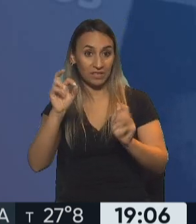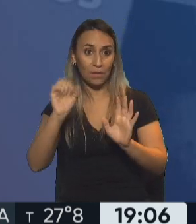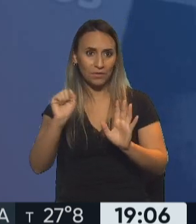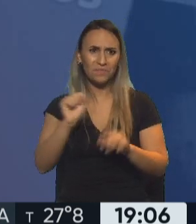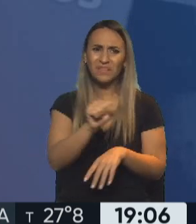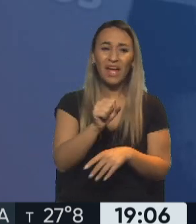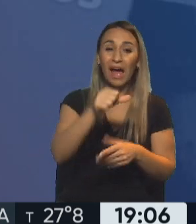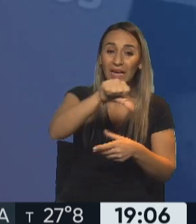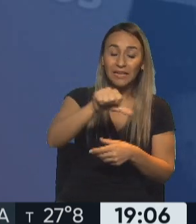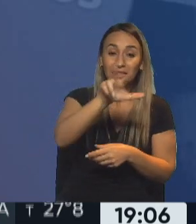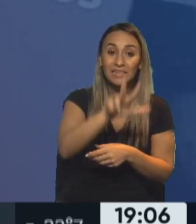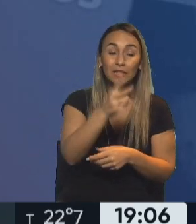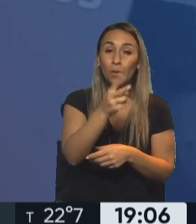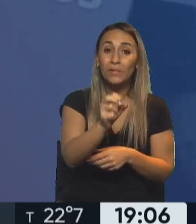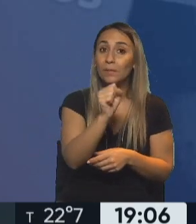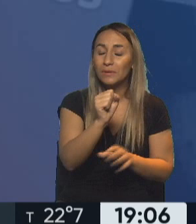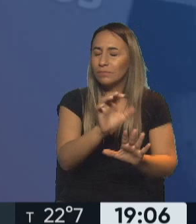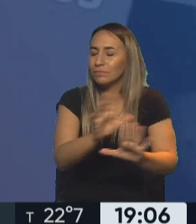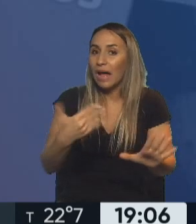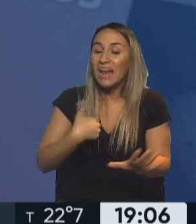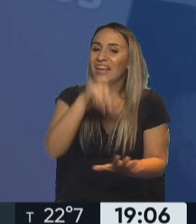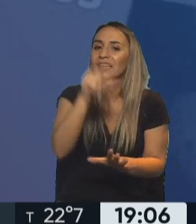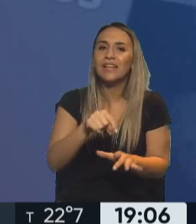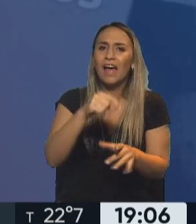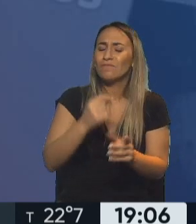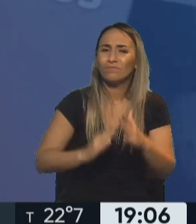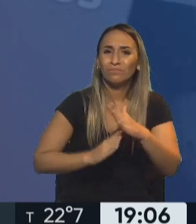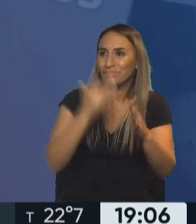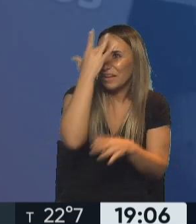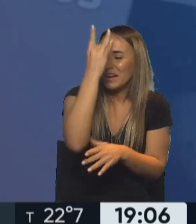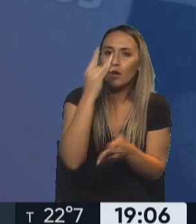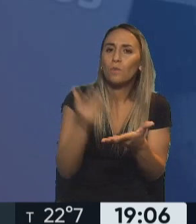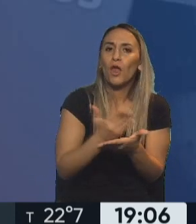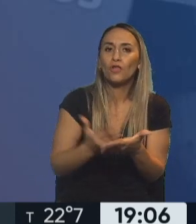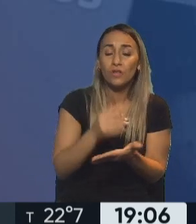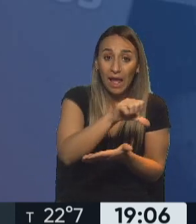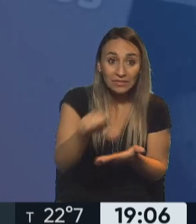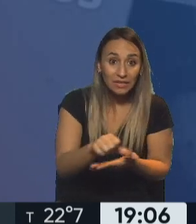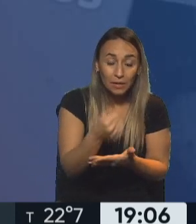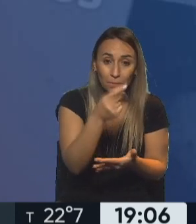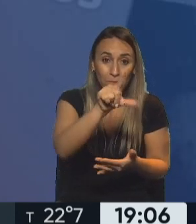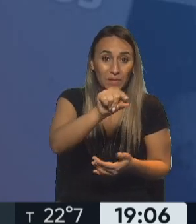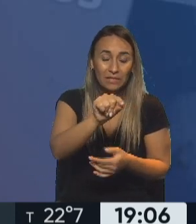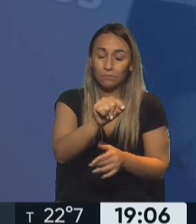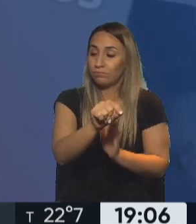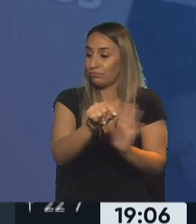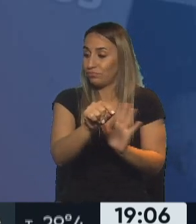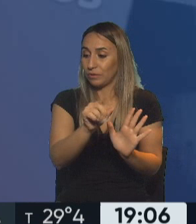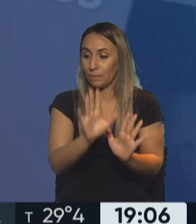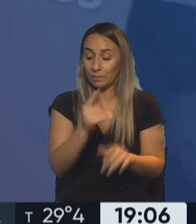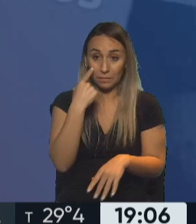320 pesos, el productor de aceite somos. Sí. Bueno, hay que decir que no son precios bajos tampoco. No, tampoco son precios bajos en absoluto.